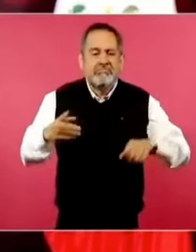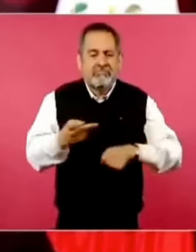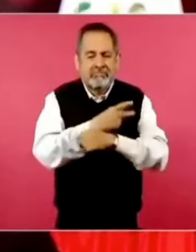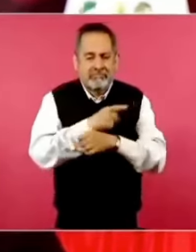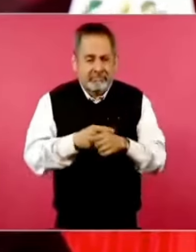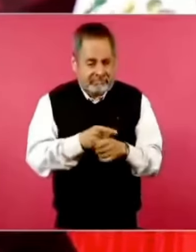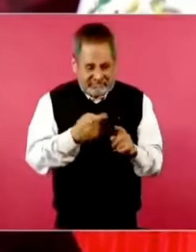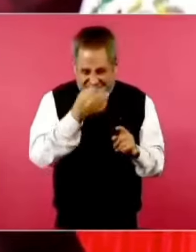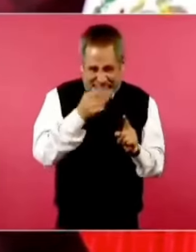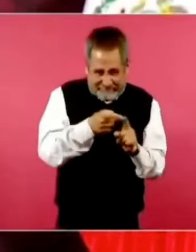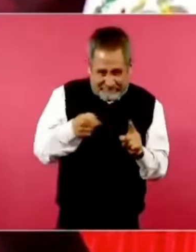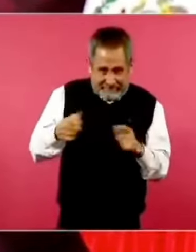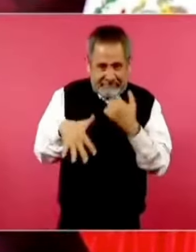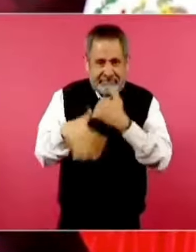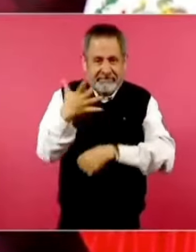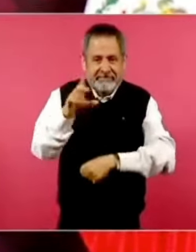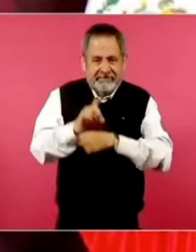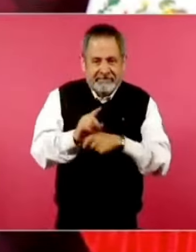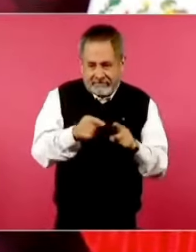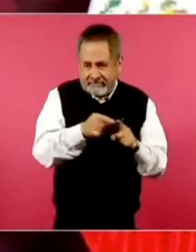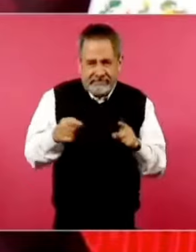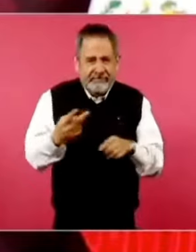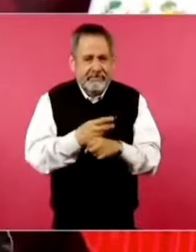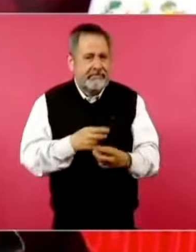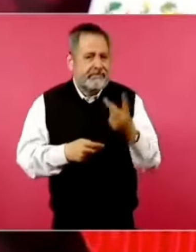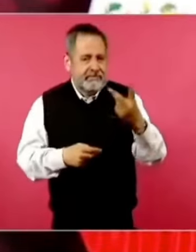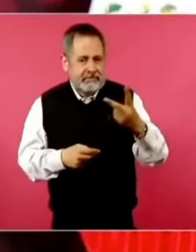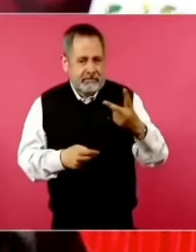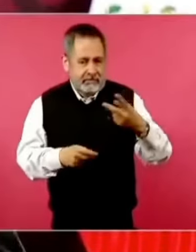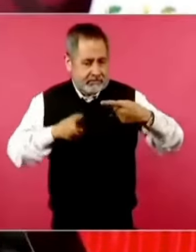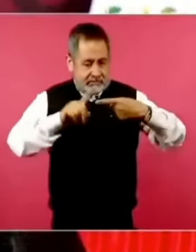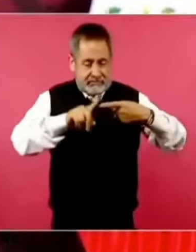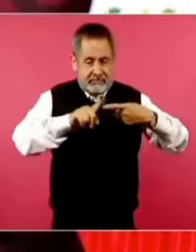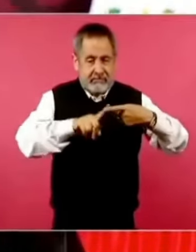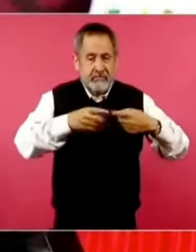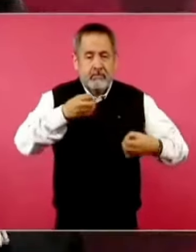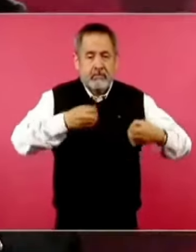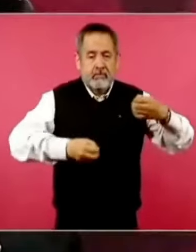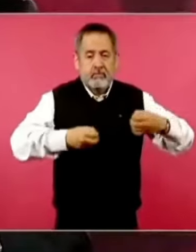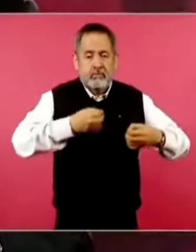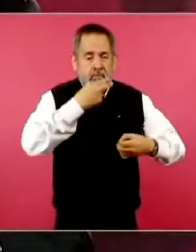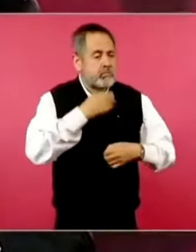15 días. Dos cosas. Una, un juez